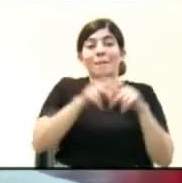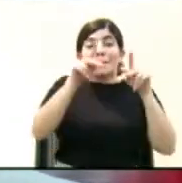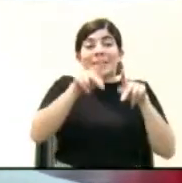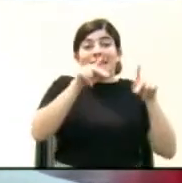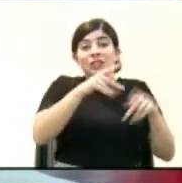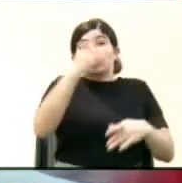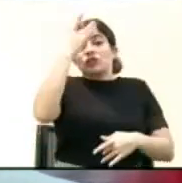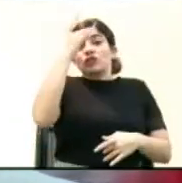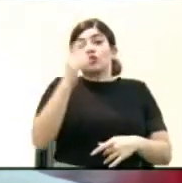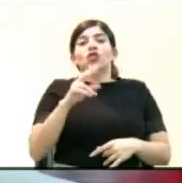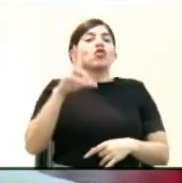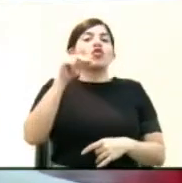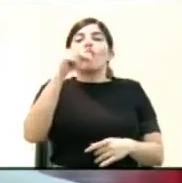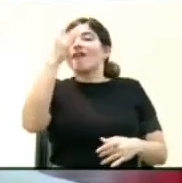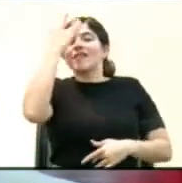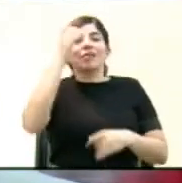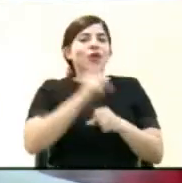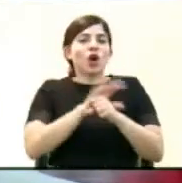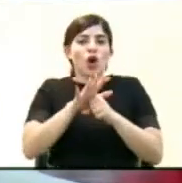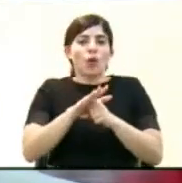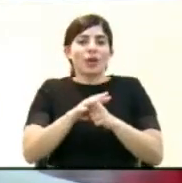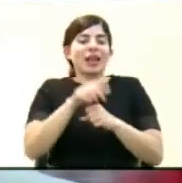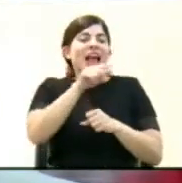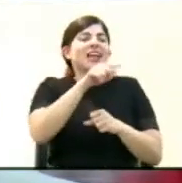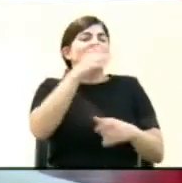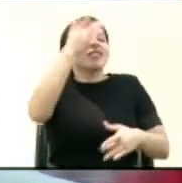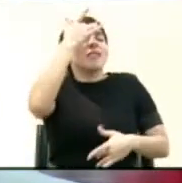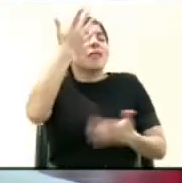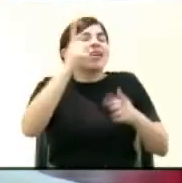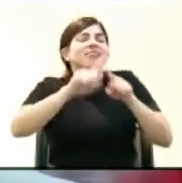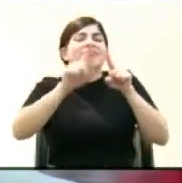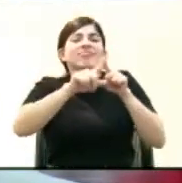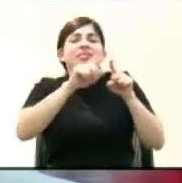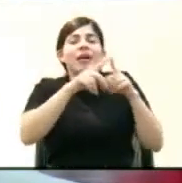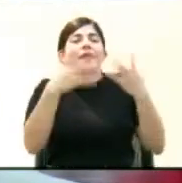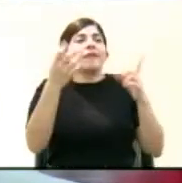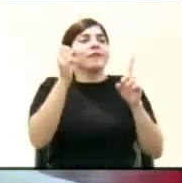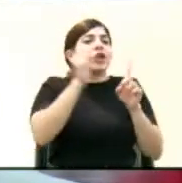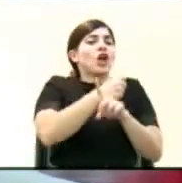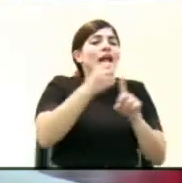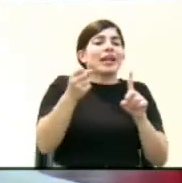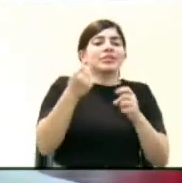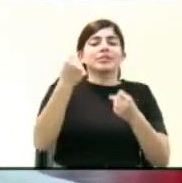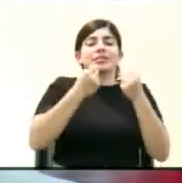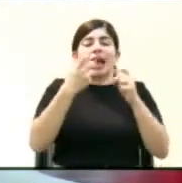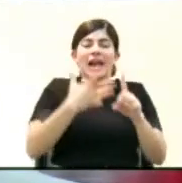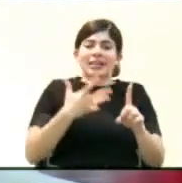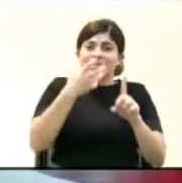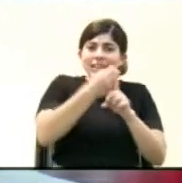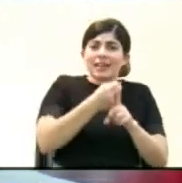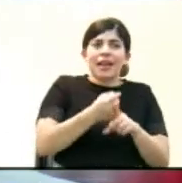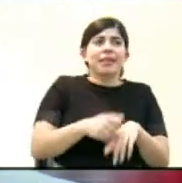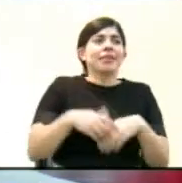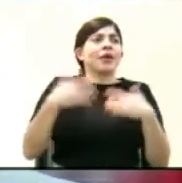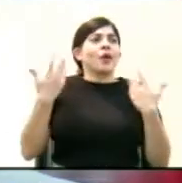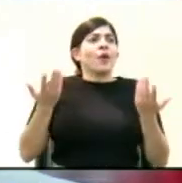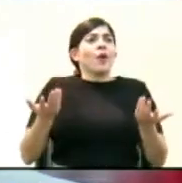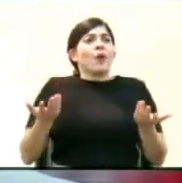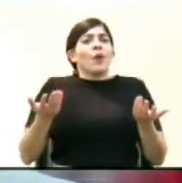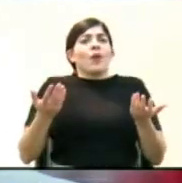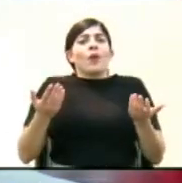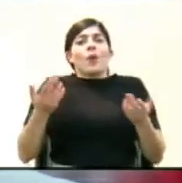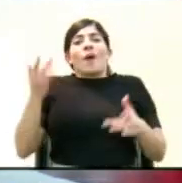COVID, donde tenemos trauma de todo tipo, por violencia, por accidentes de tránsito, donde